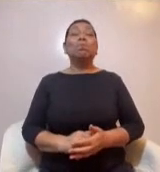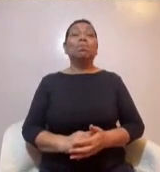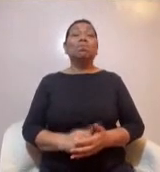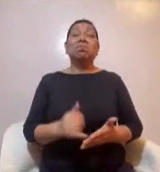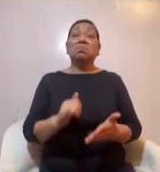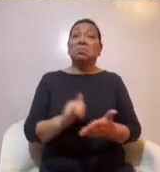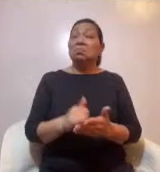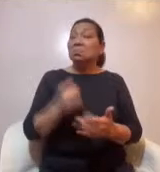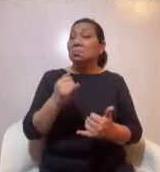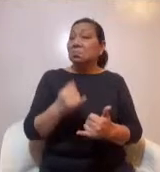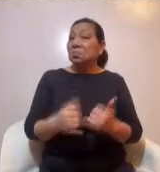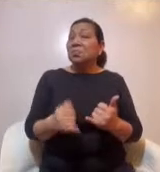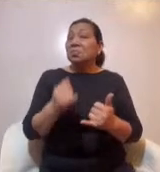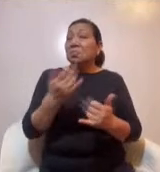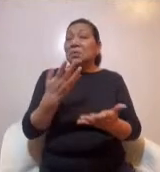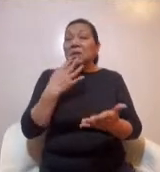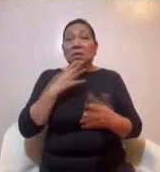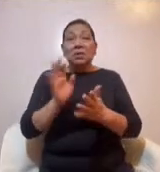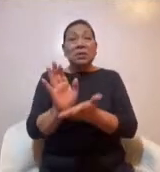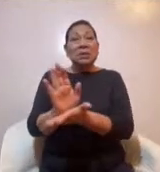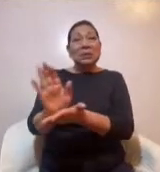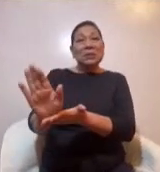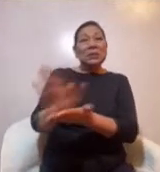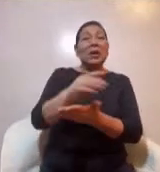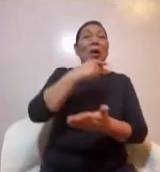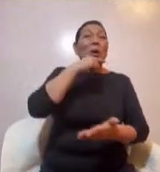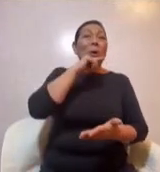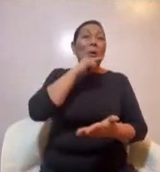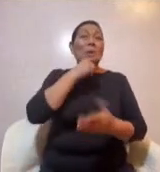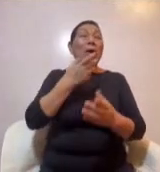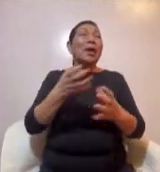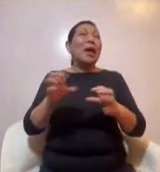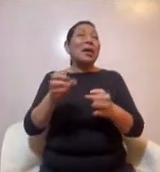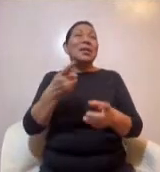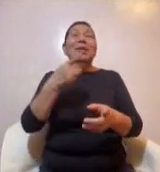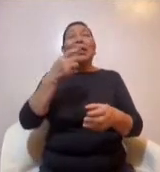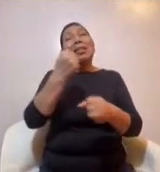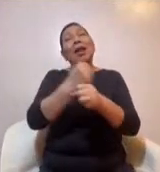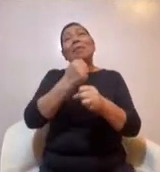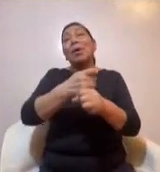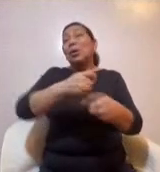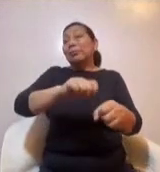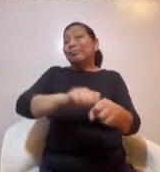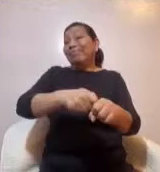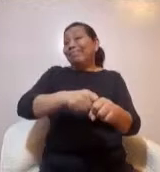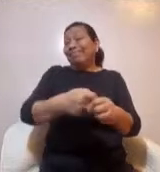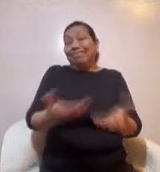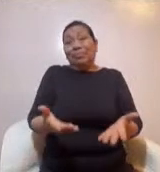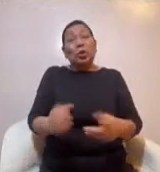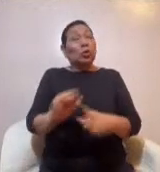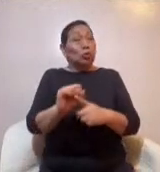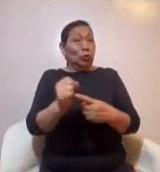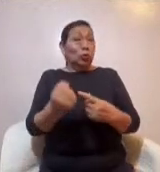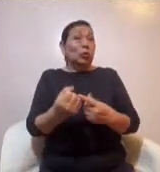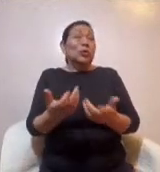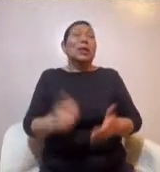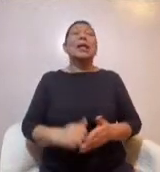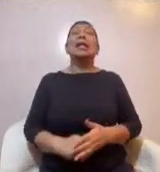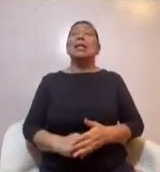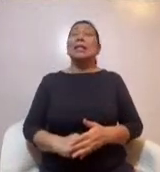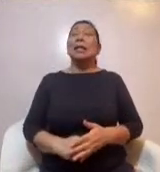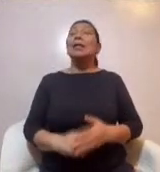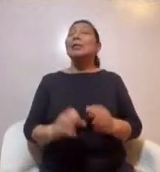que finalmente termina discriminando a la mujer que ejerce la prostitución, ¿no? El doble estándar social